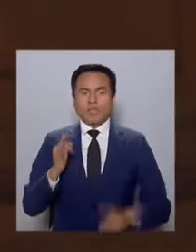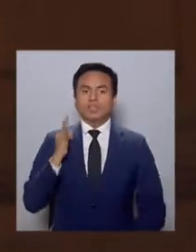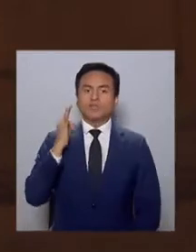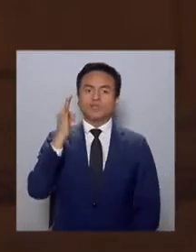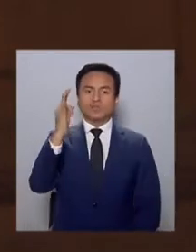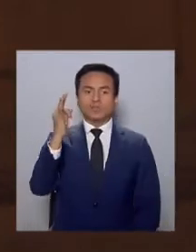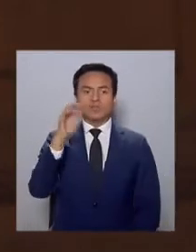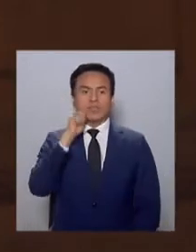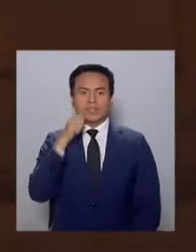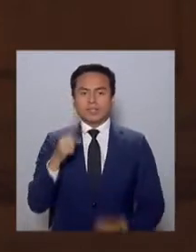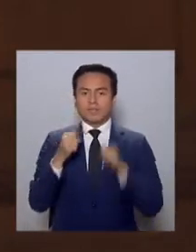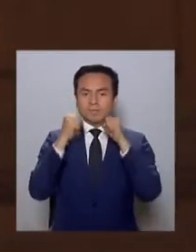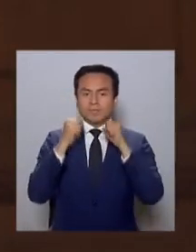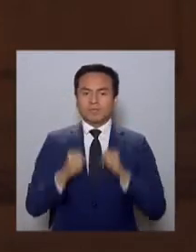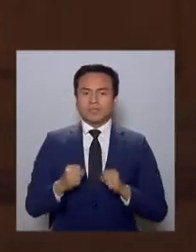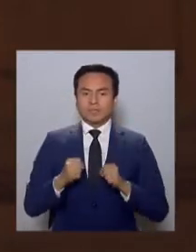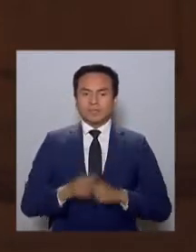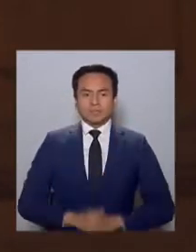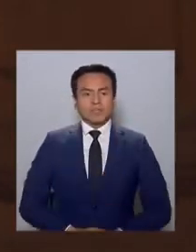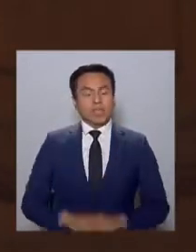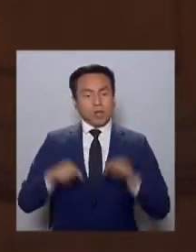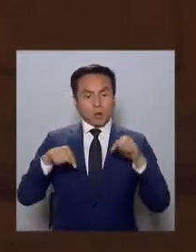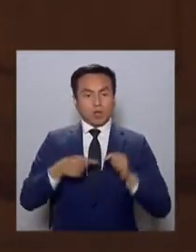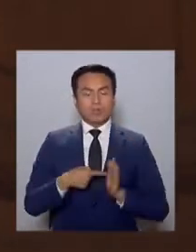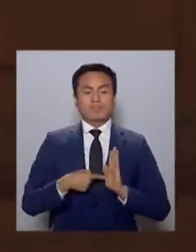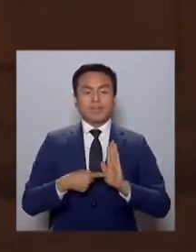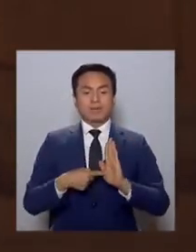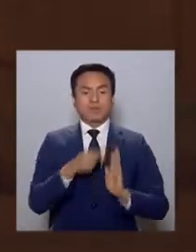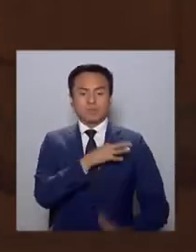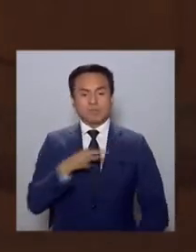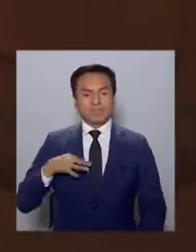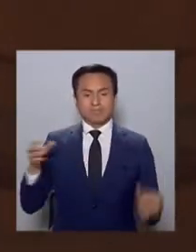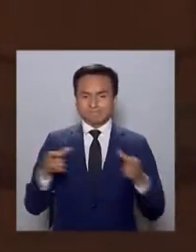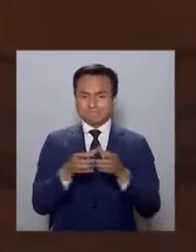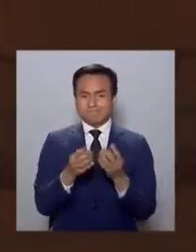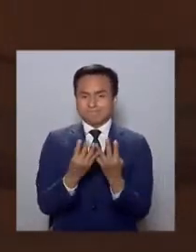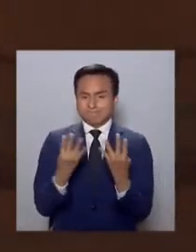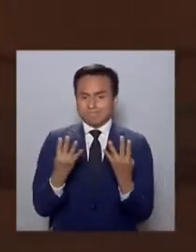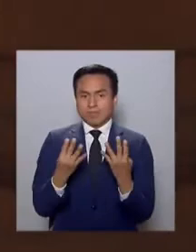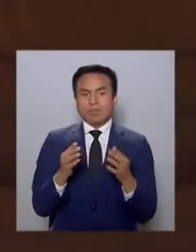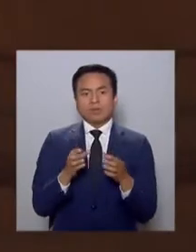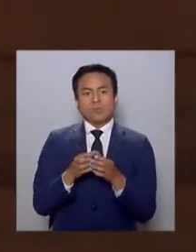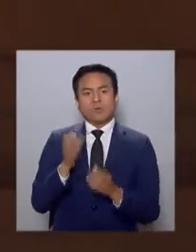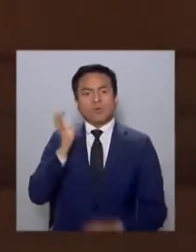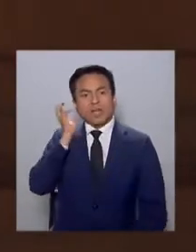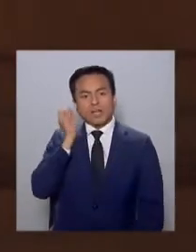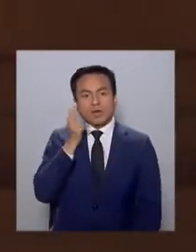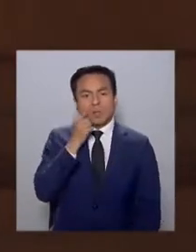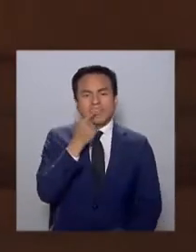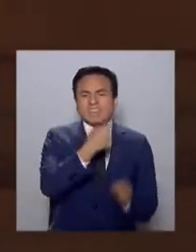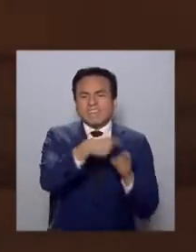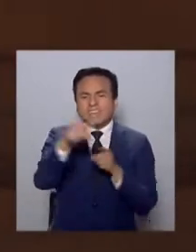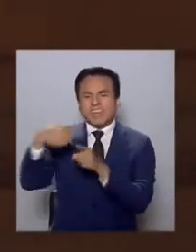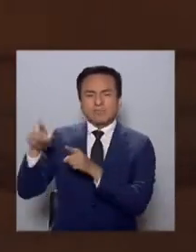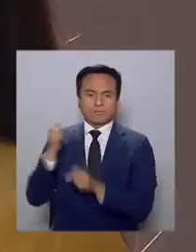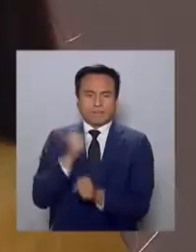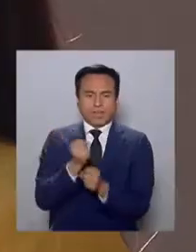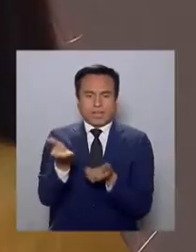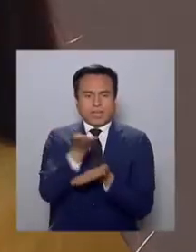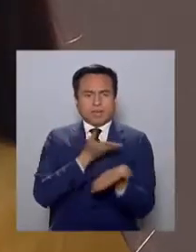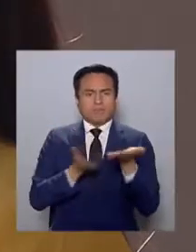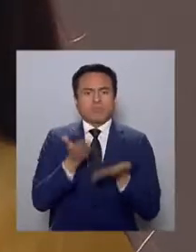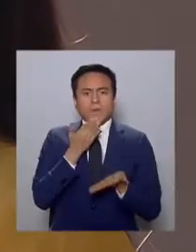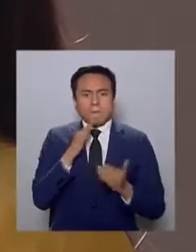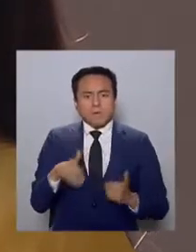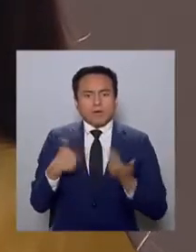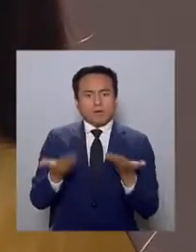futuro sea posible. Hoy día presentamos a nuestro gabinete un grupo de mujeres y hombres diversos con el que trabajaremos para darle